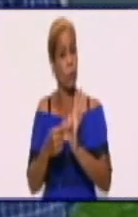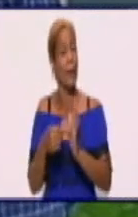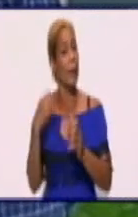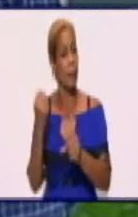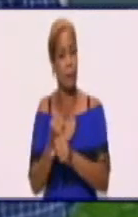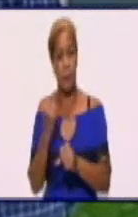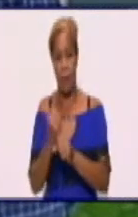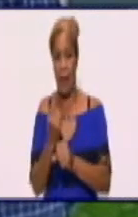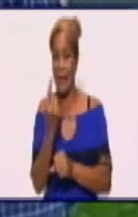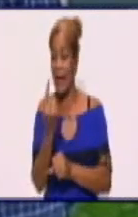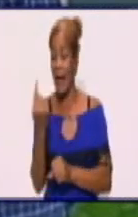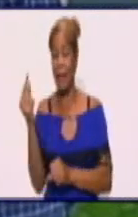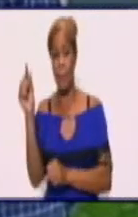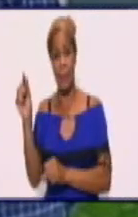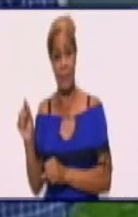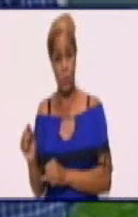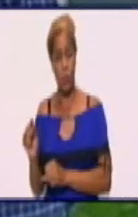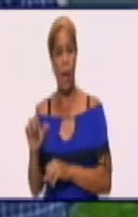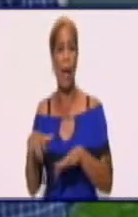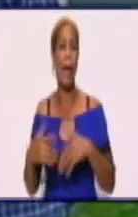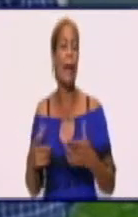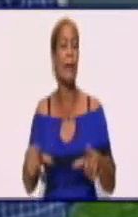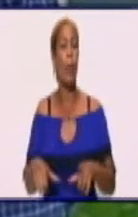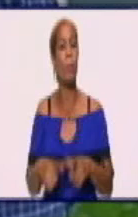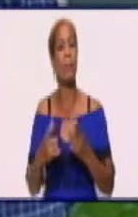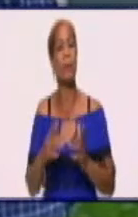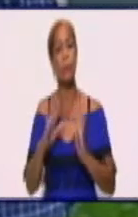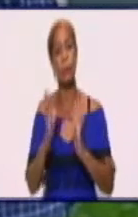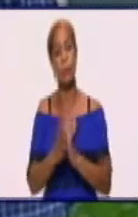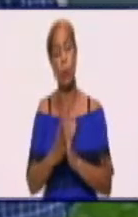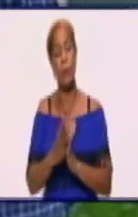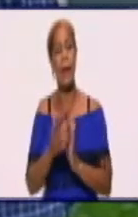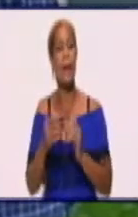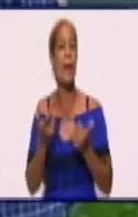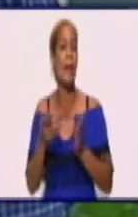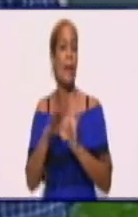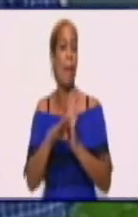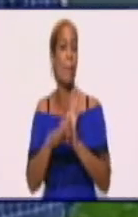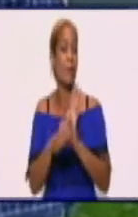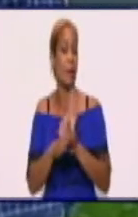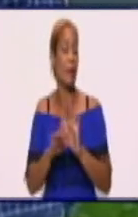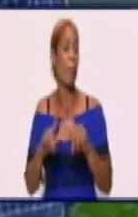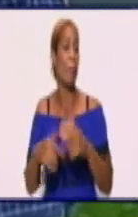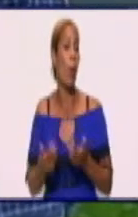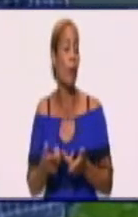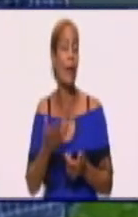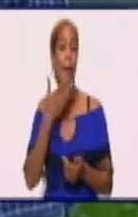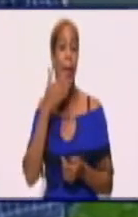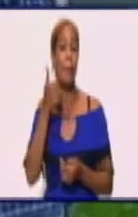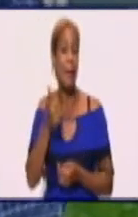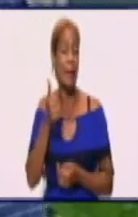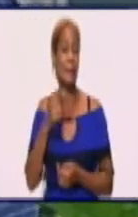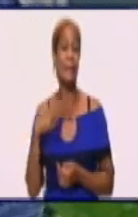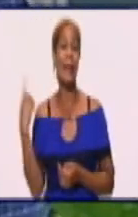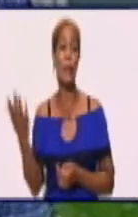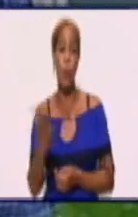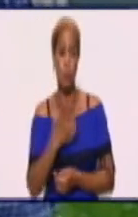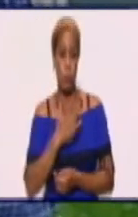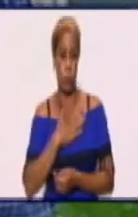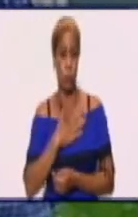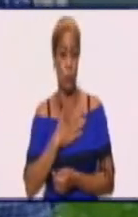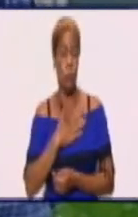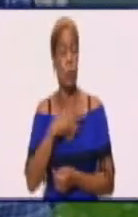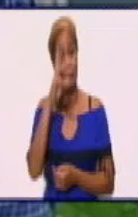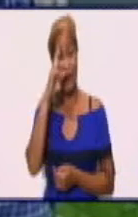las personas, en el cumplimiento de las medidas, que es por el bien nuestro, es por el bien de nuestra salud y de nuestra